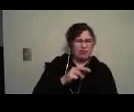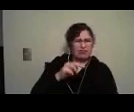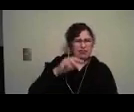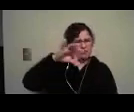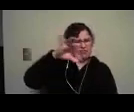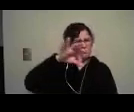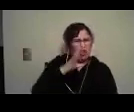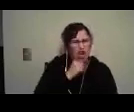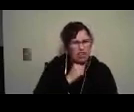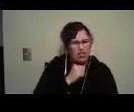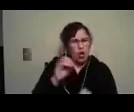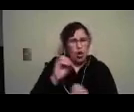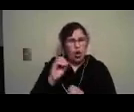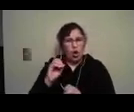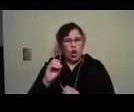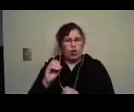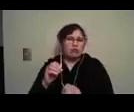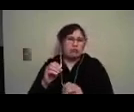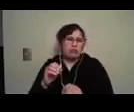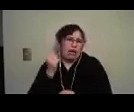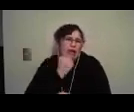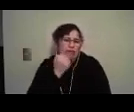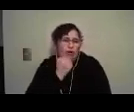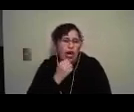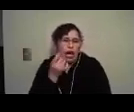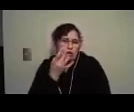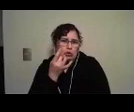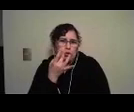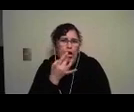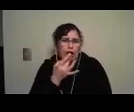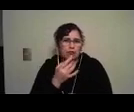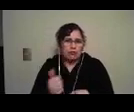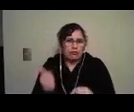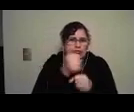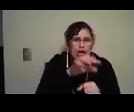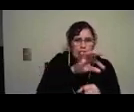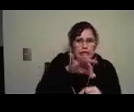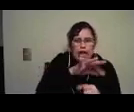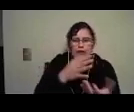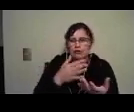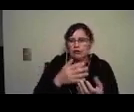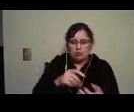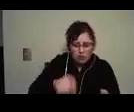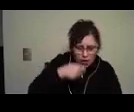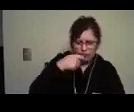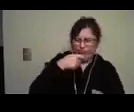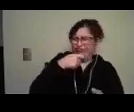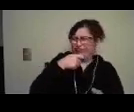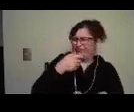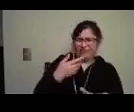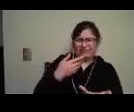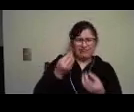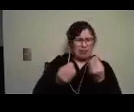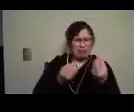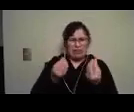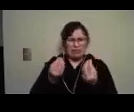algún ingrediente ya, y eso es algo que ya comienza a denotar que algo posiblemente esté pasando, ¿ya?